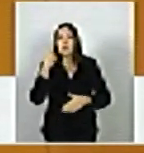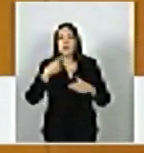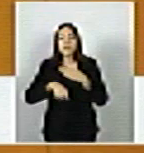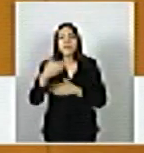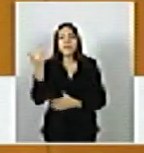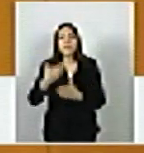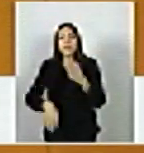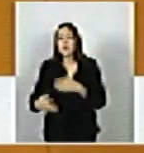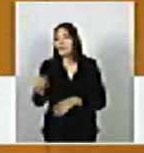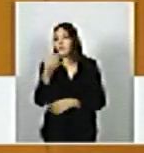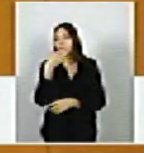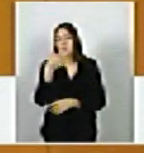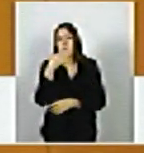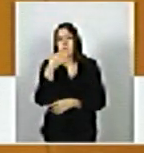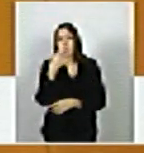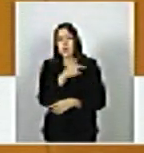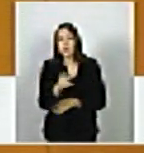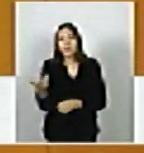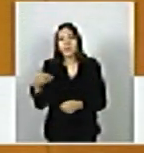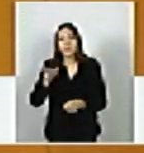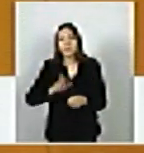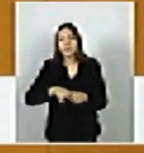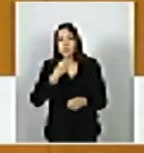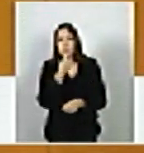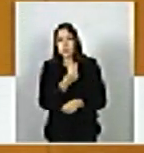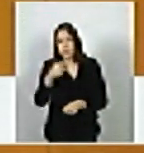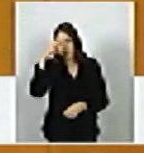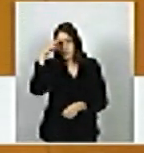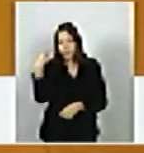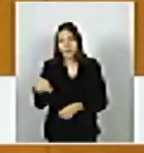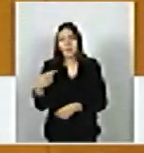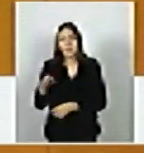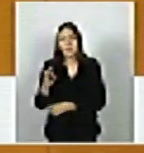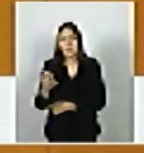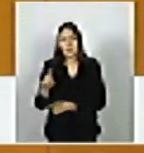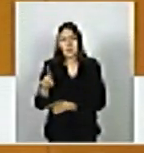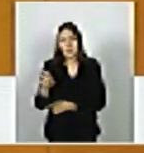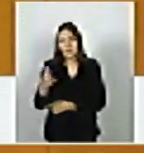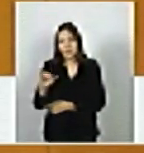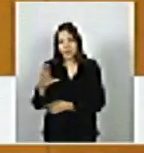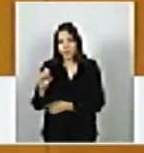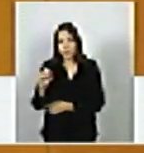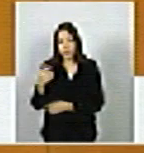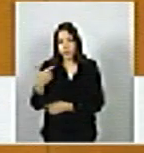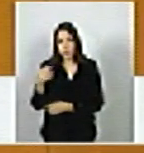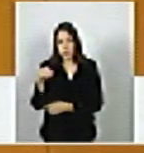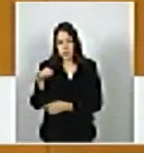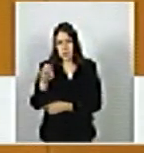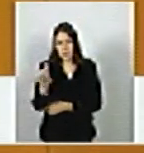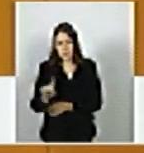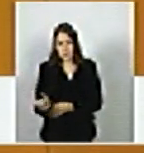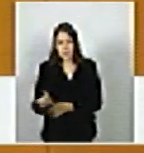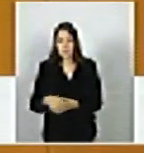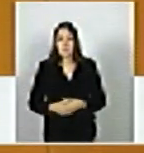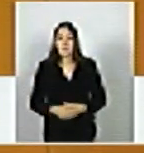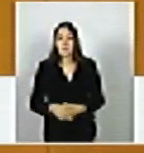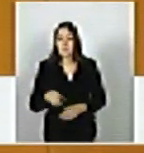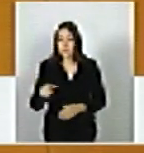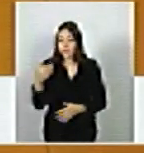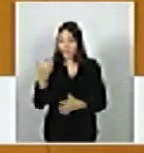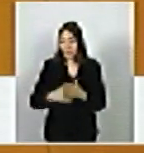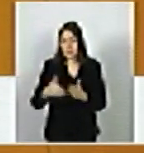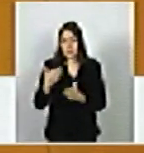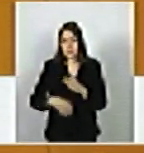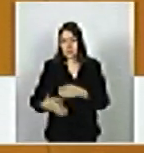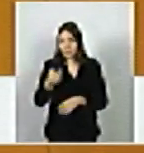en el Hospital Infantil de México, Federico Gómez. Esta falta de abasto afecta también a